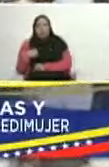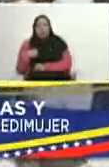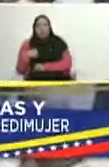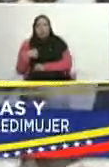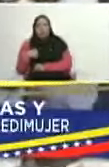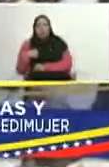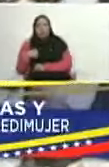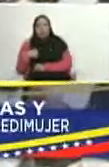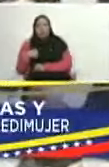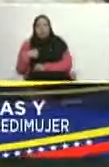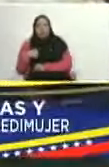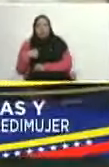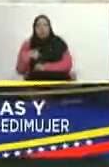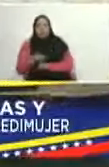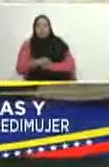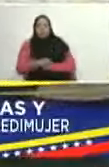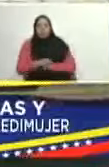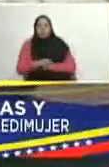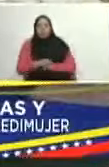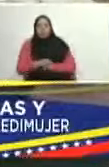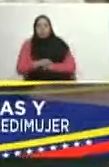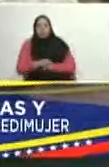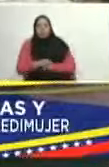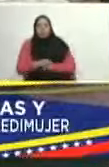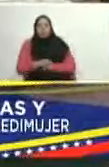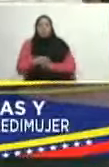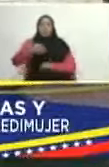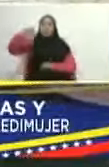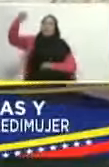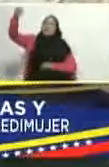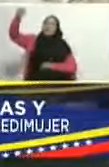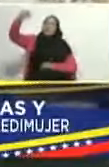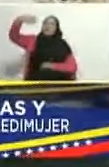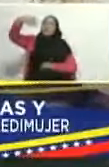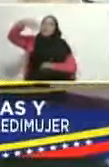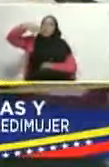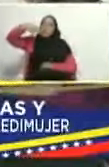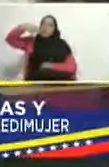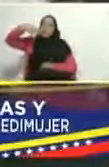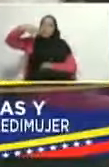que parece como la fuerza del sol